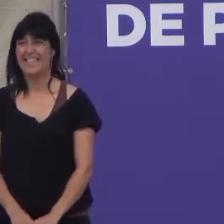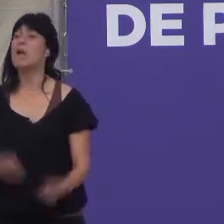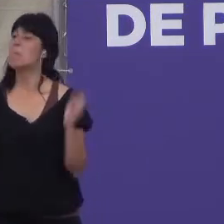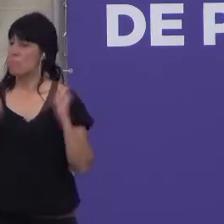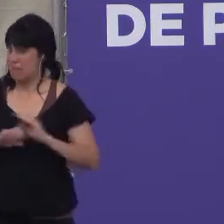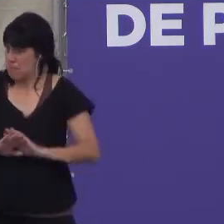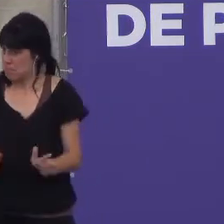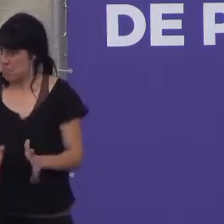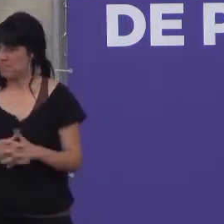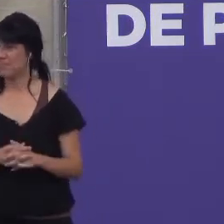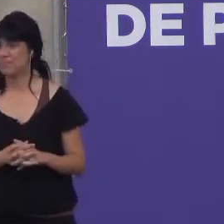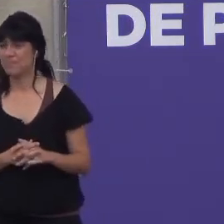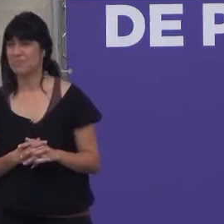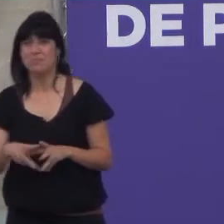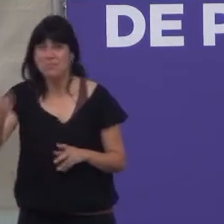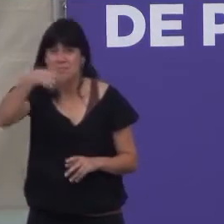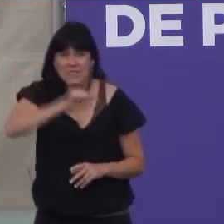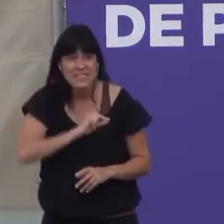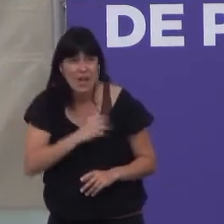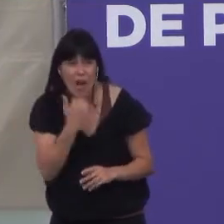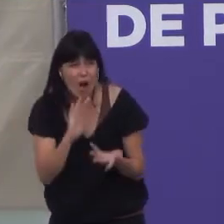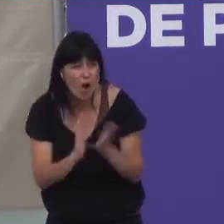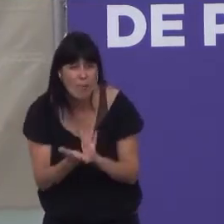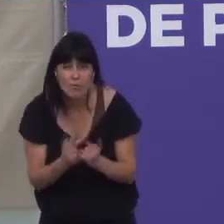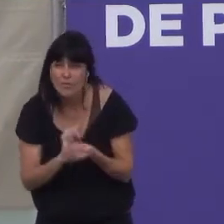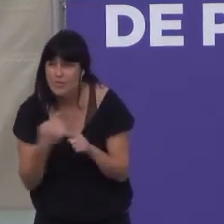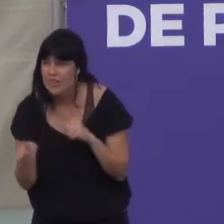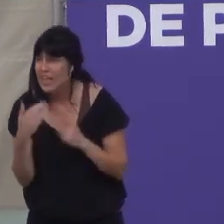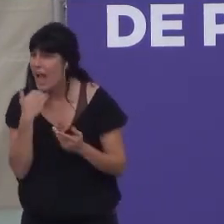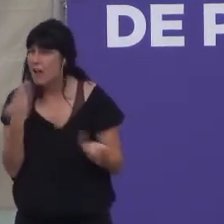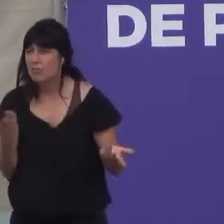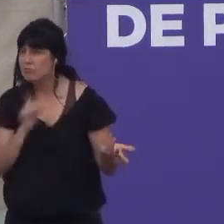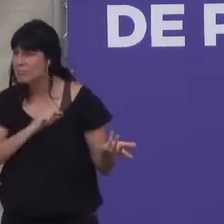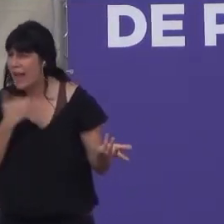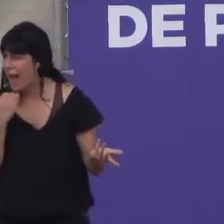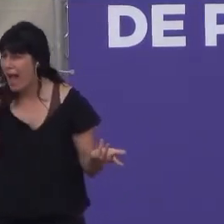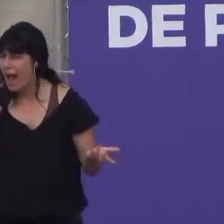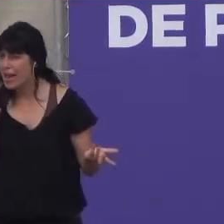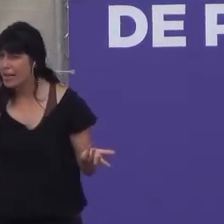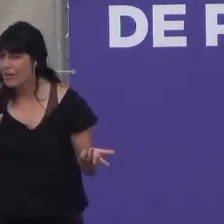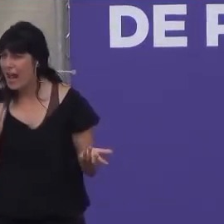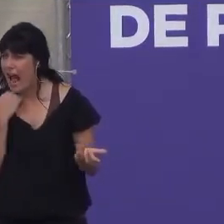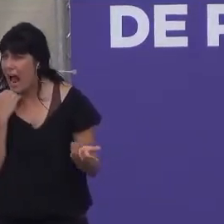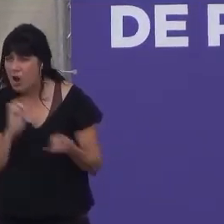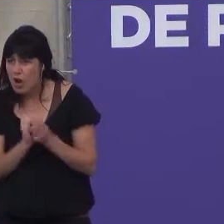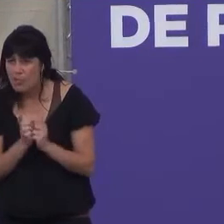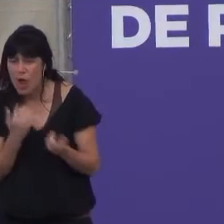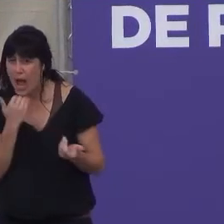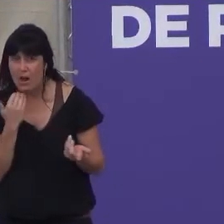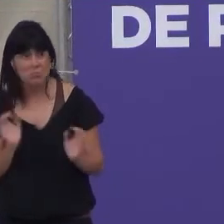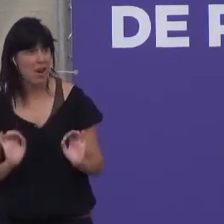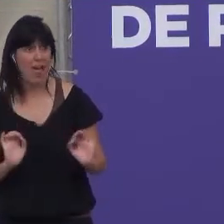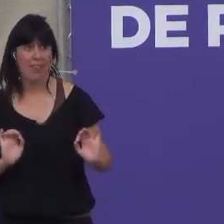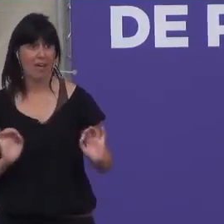Vale. ¿Habéis notado algún cambio? ¿Habéis notado algo? ¿Se ha modificado algo? ¿A